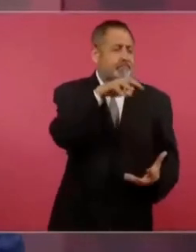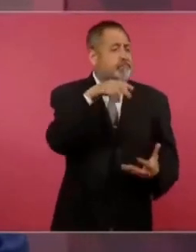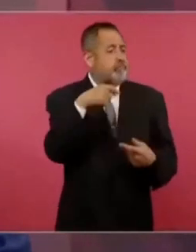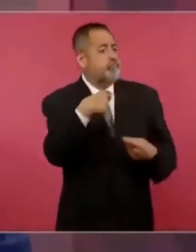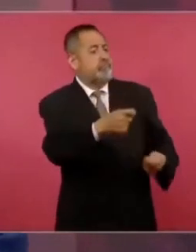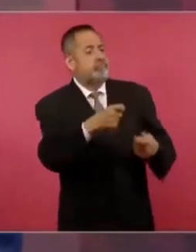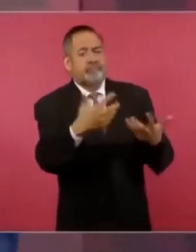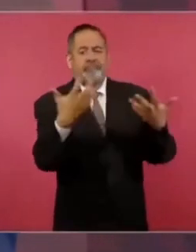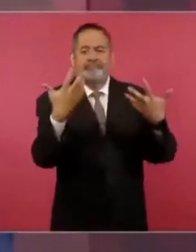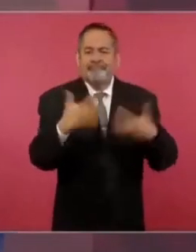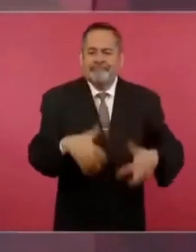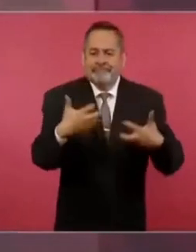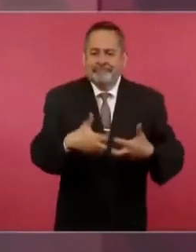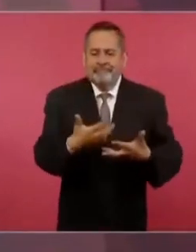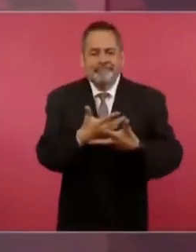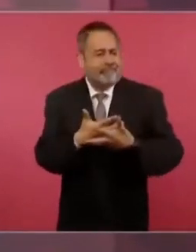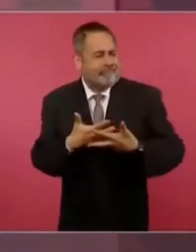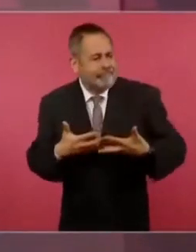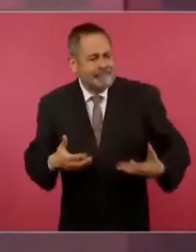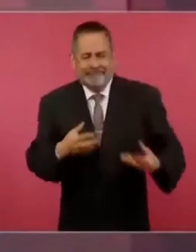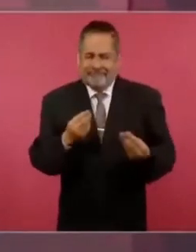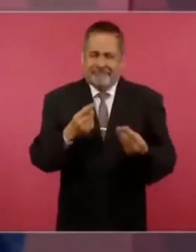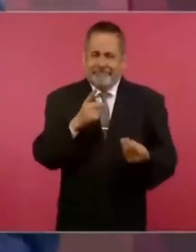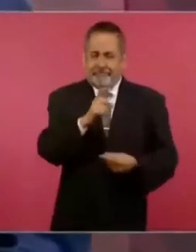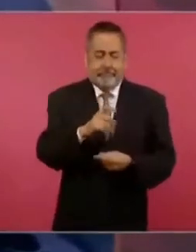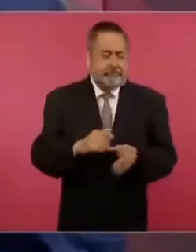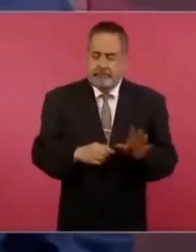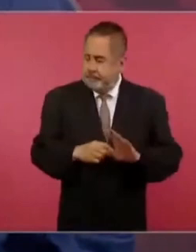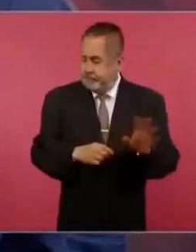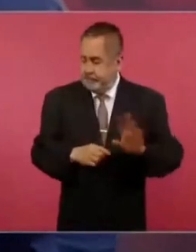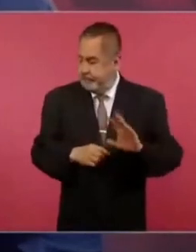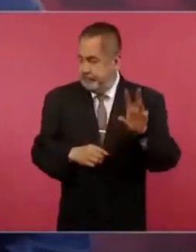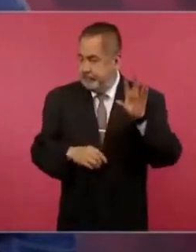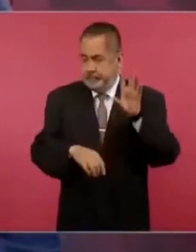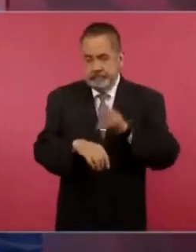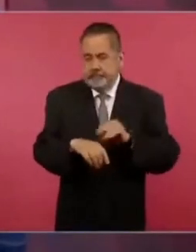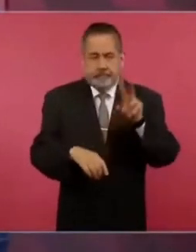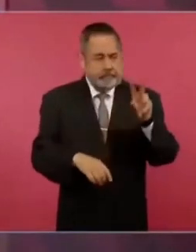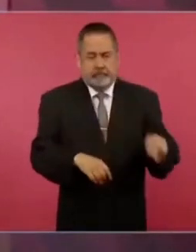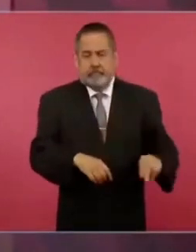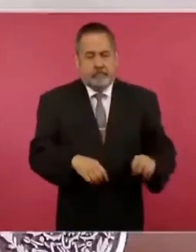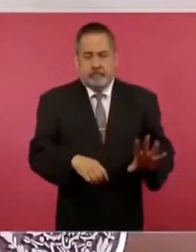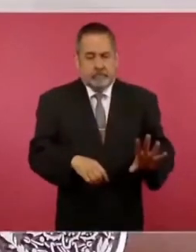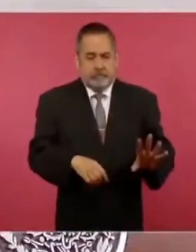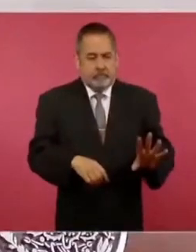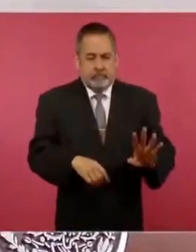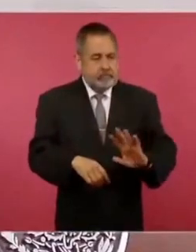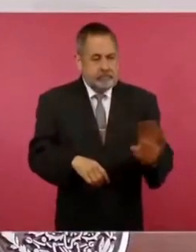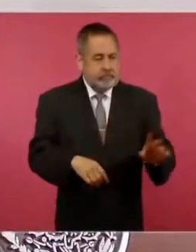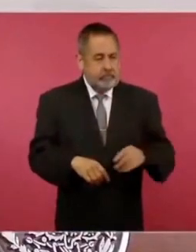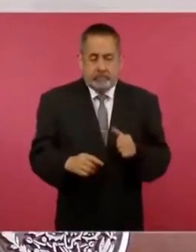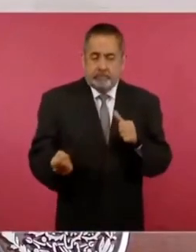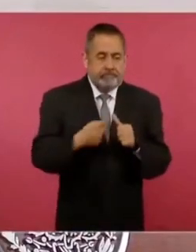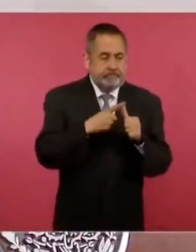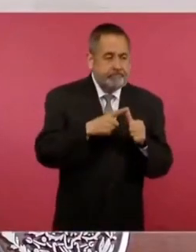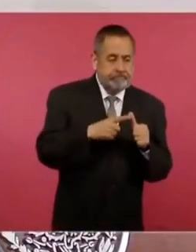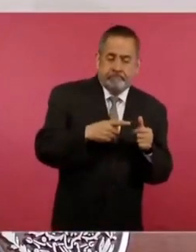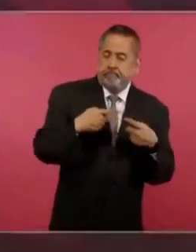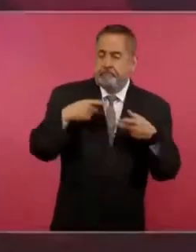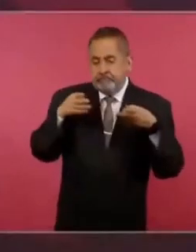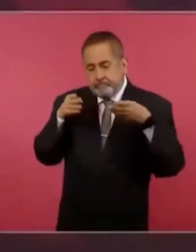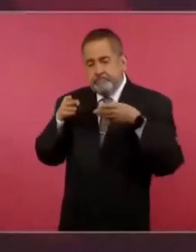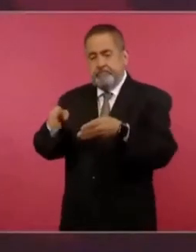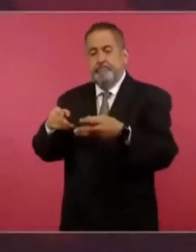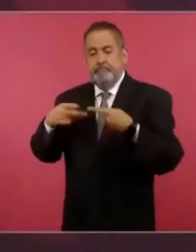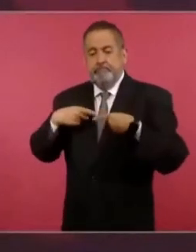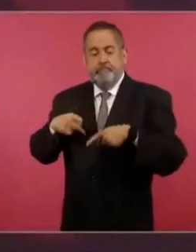industrias que consuman mucha agua, y se tiene que dar prioridad